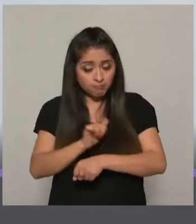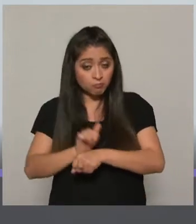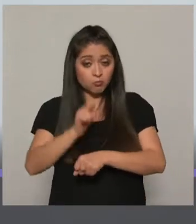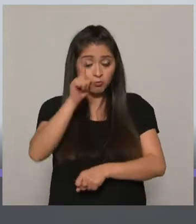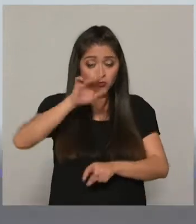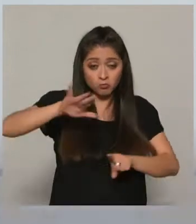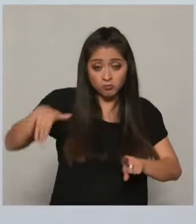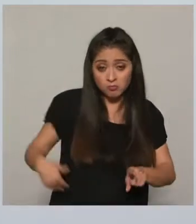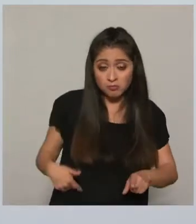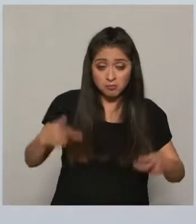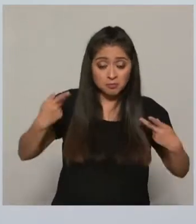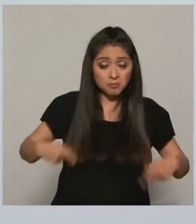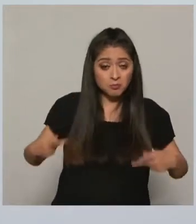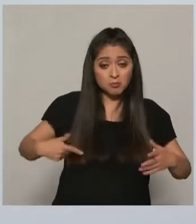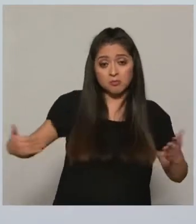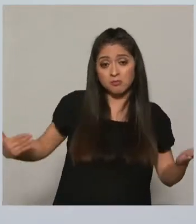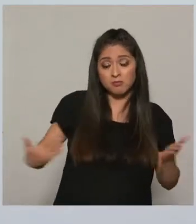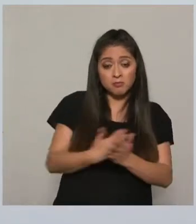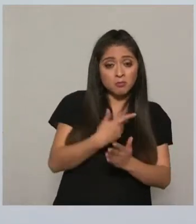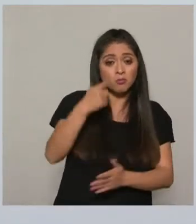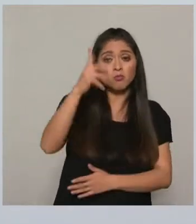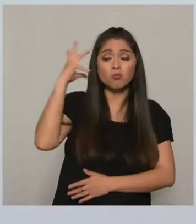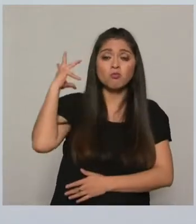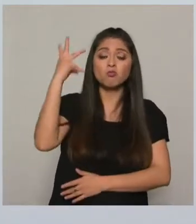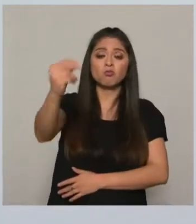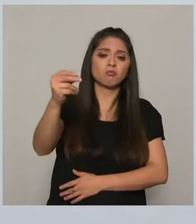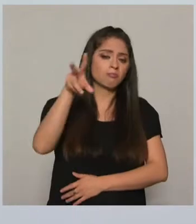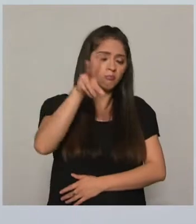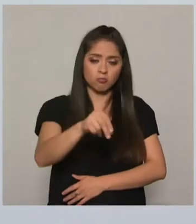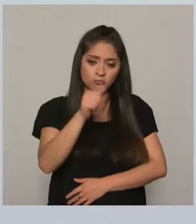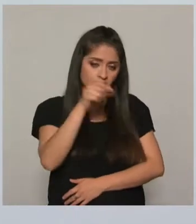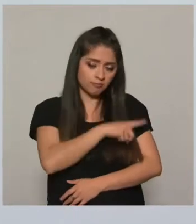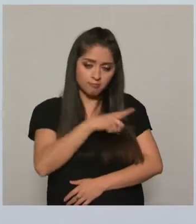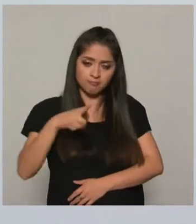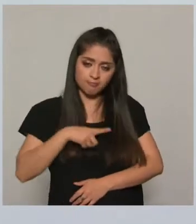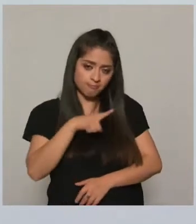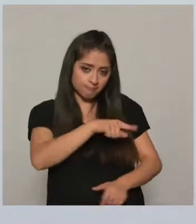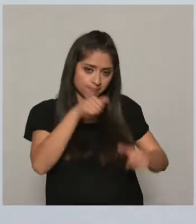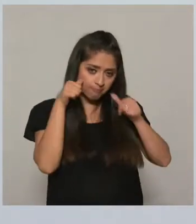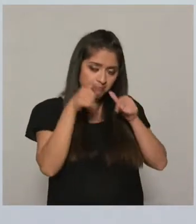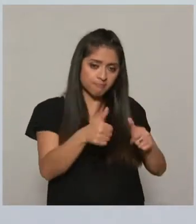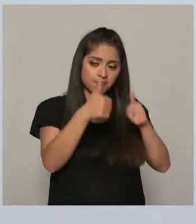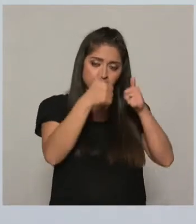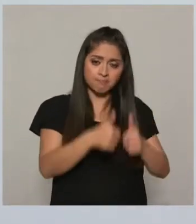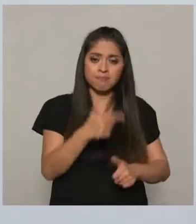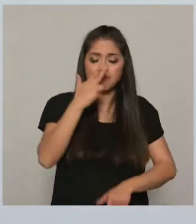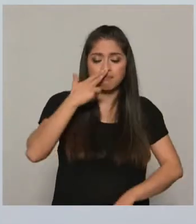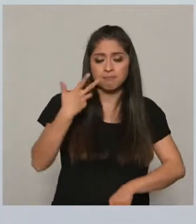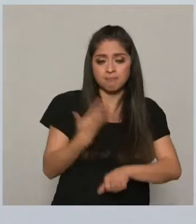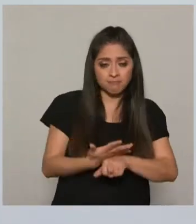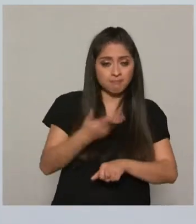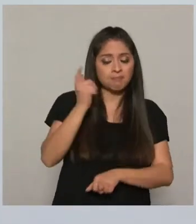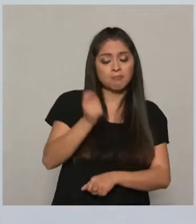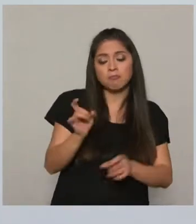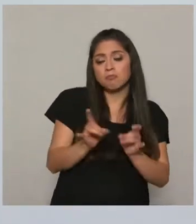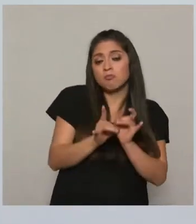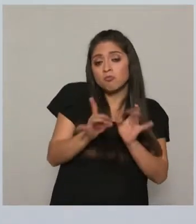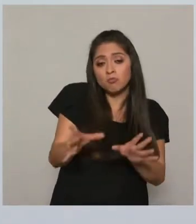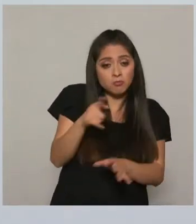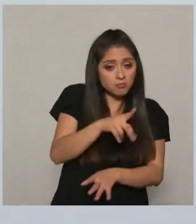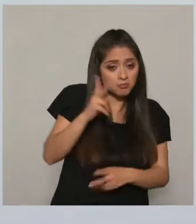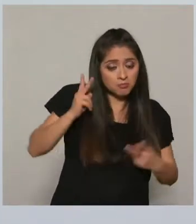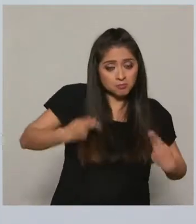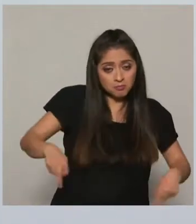alguien por accidente, no se vaya. En ningún motivo debe de irse usted. Usted se tiene que hacer responsable de lo que acontezca con